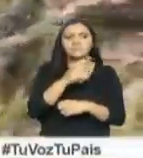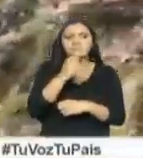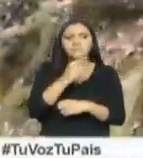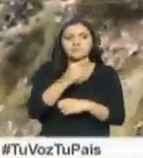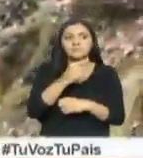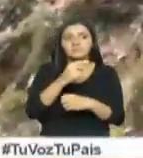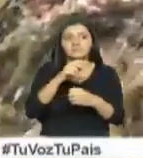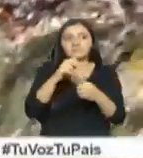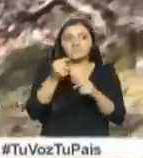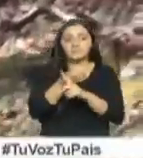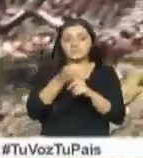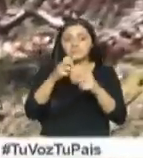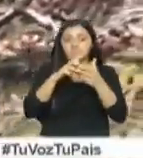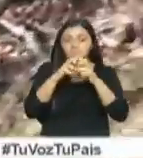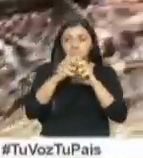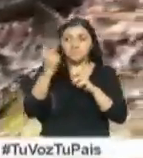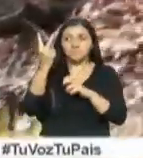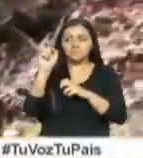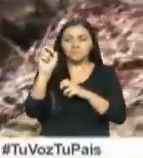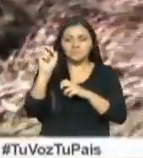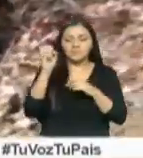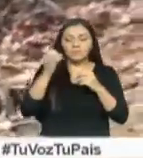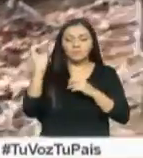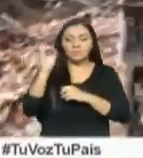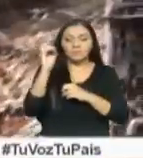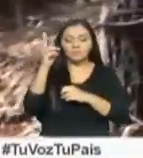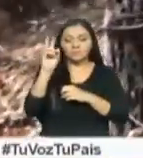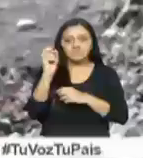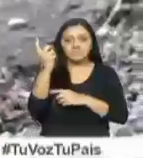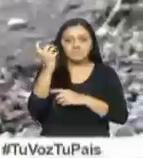violencia el 20 de octubre de 2011 tras 4 décadas